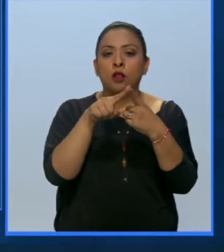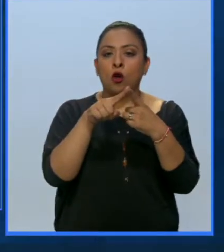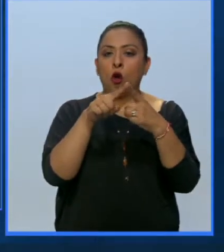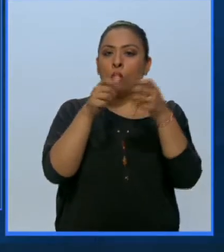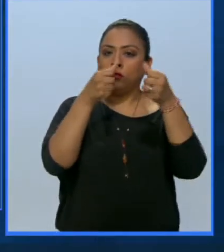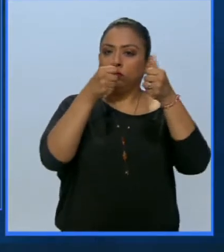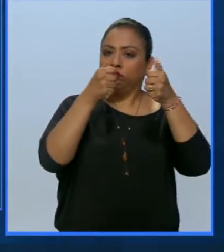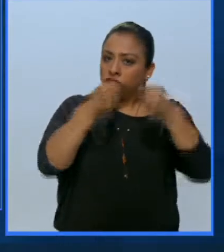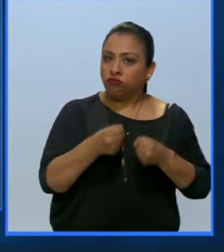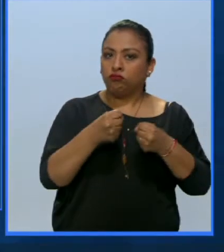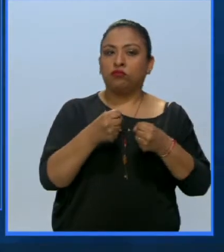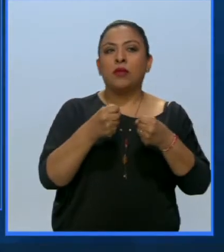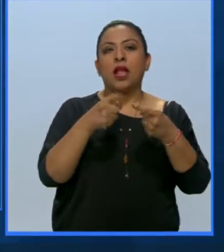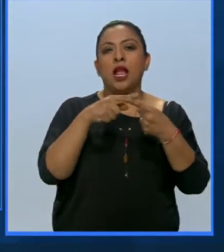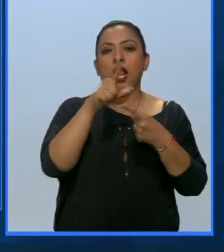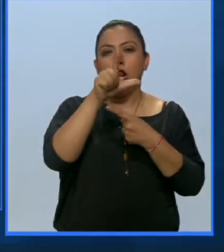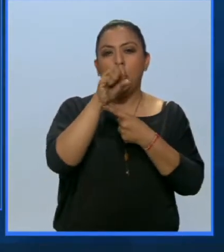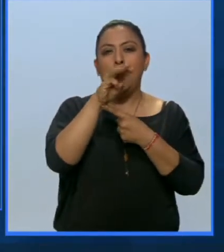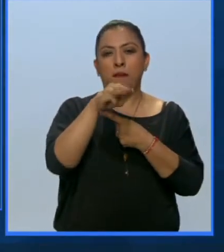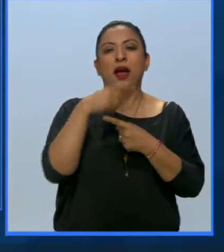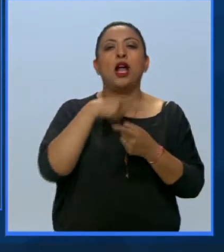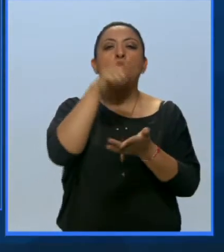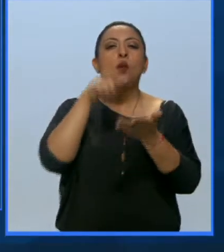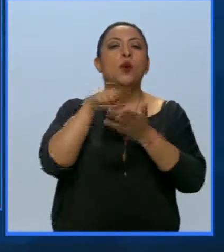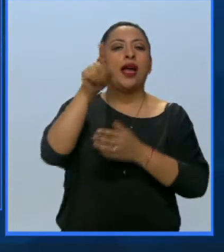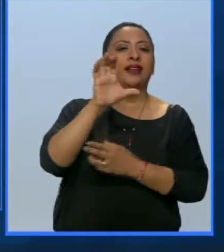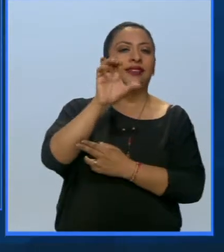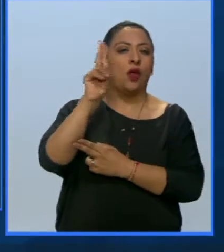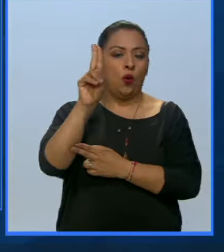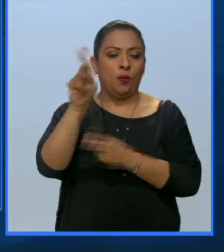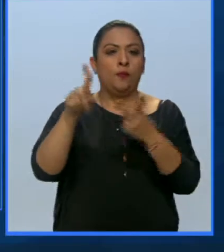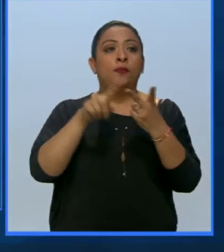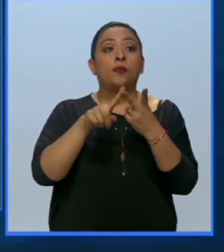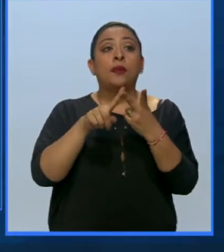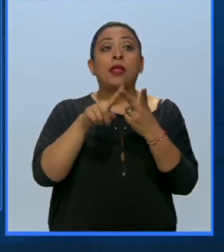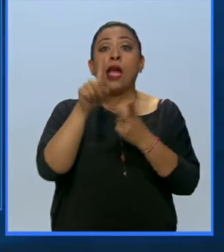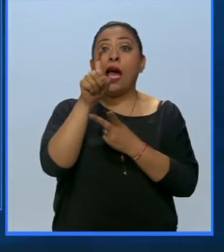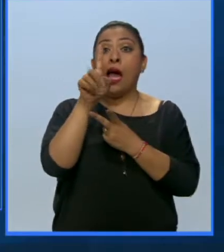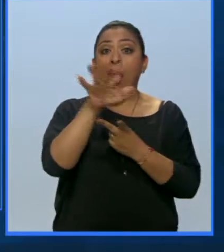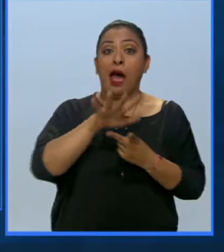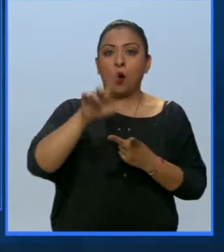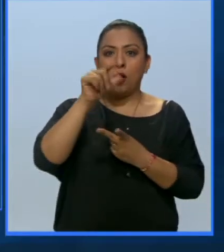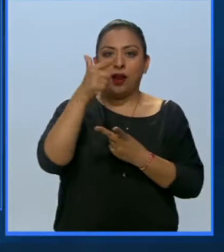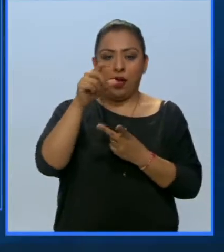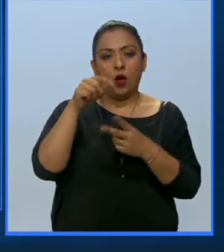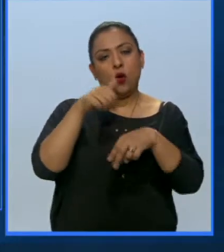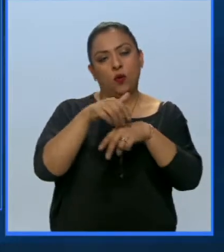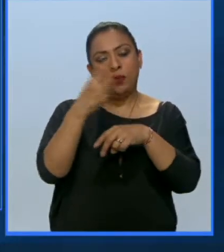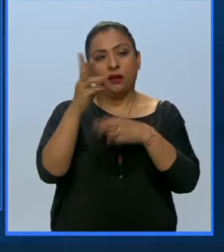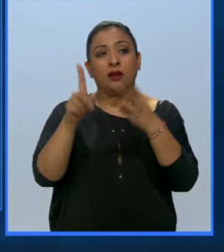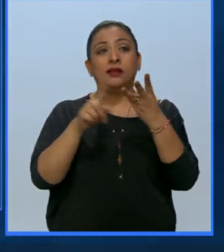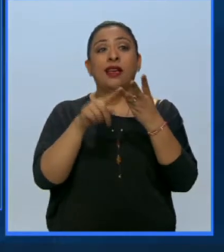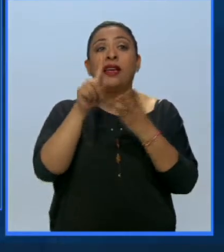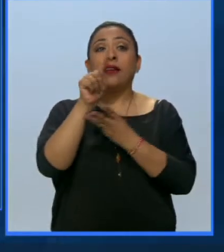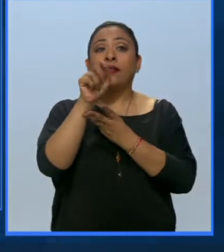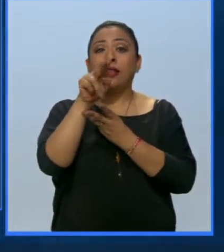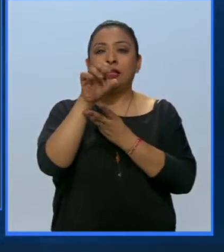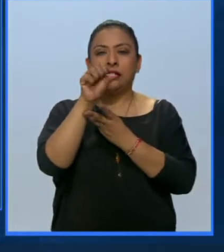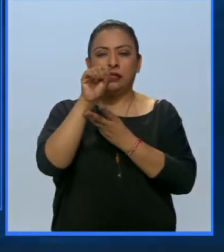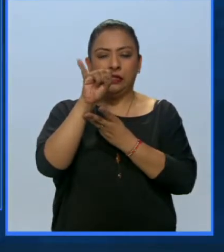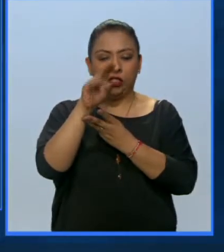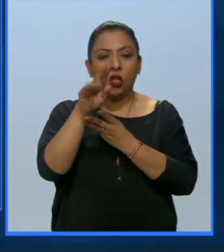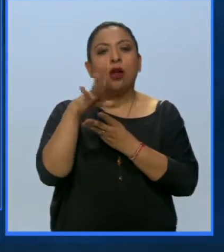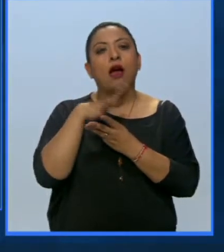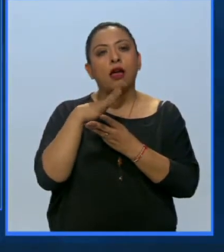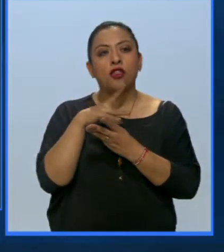firme, la zona de loma, que es donde estamos en CU, la zona de lago, que es la zona 3, y la zona de transición, que es la que